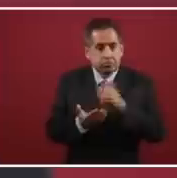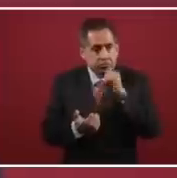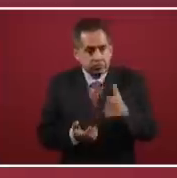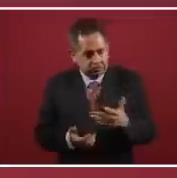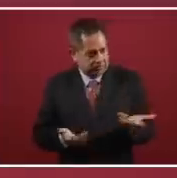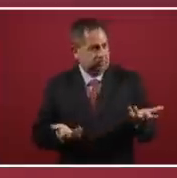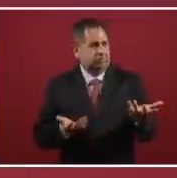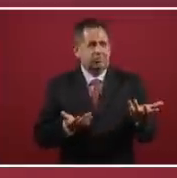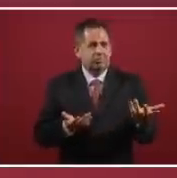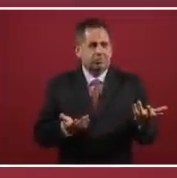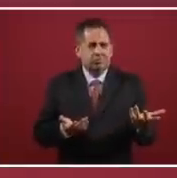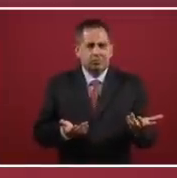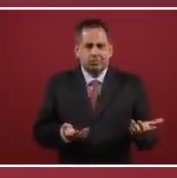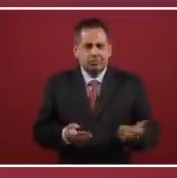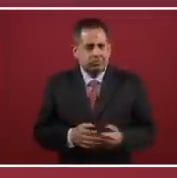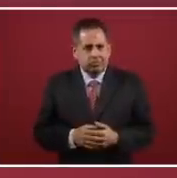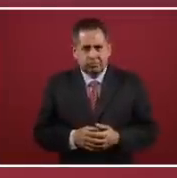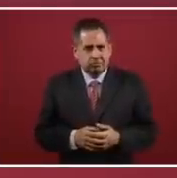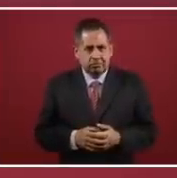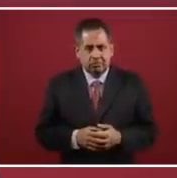no se